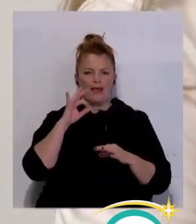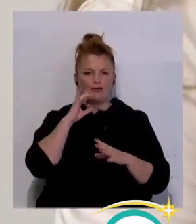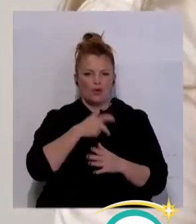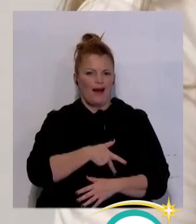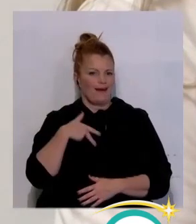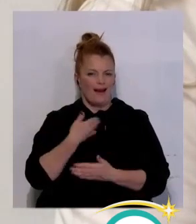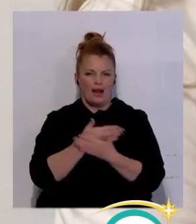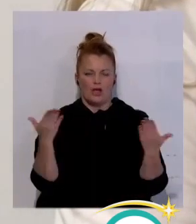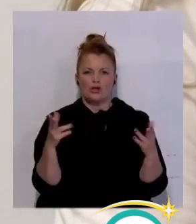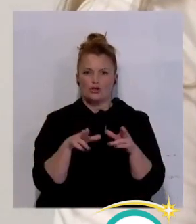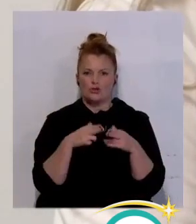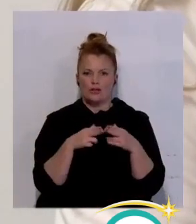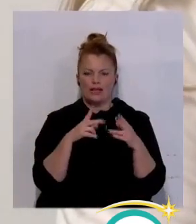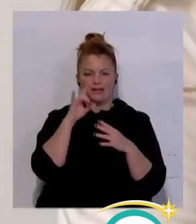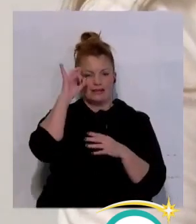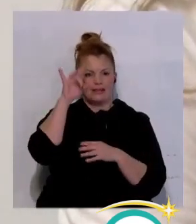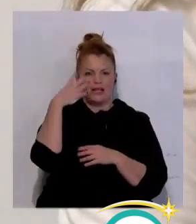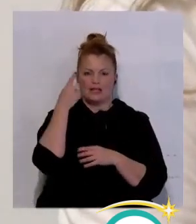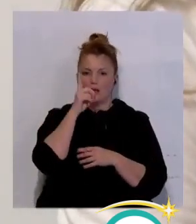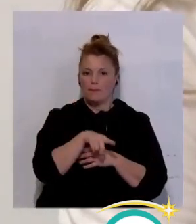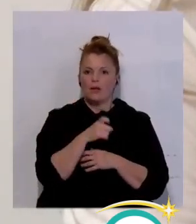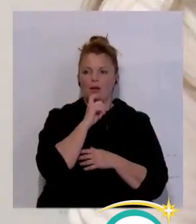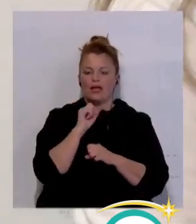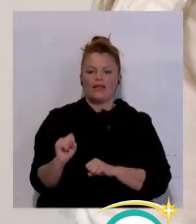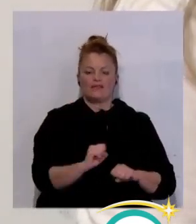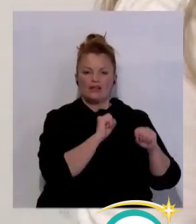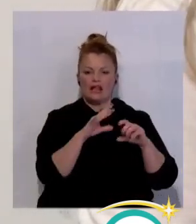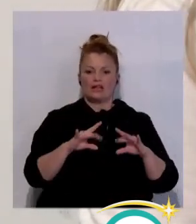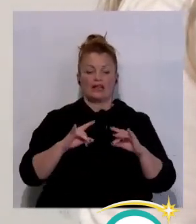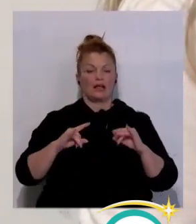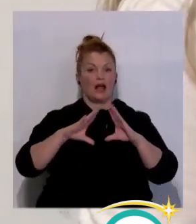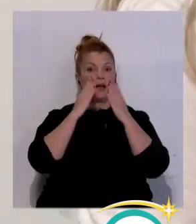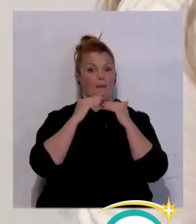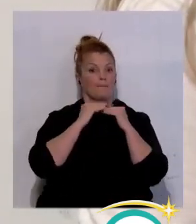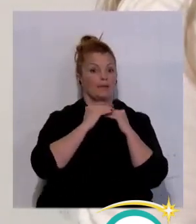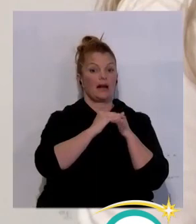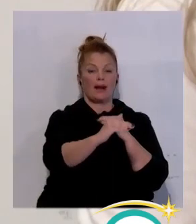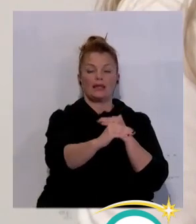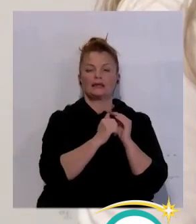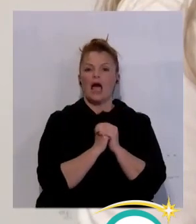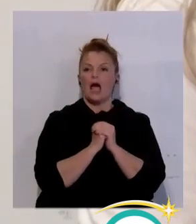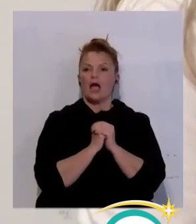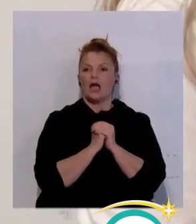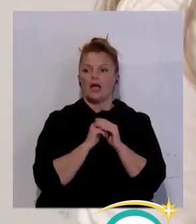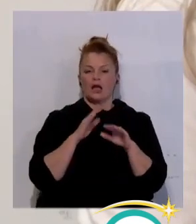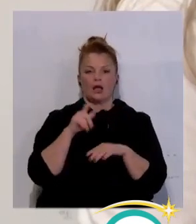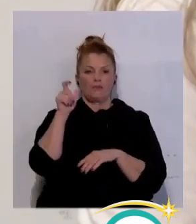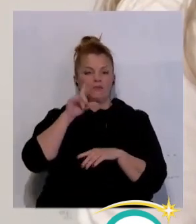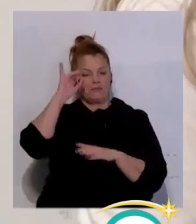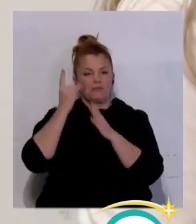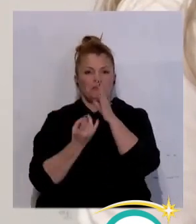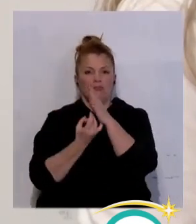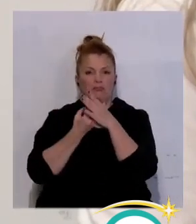sociedad. Como ideas inusuales tenemos a los defensores de que la Tierra es plana, terraplanistas, a los de chemtrails, creadores